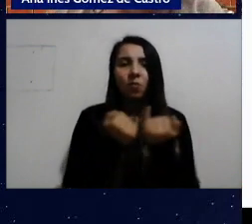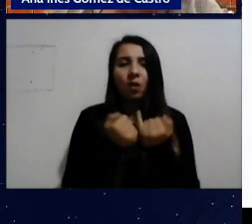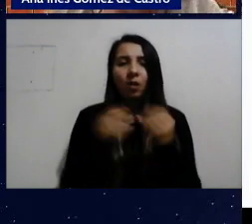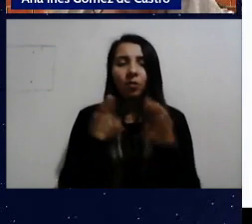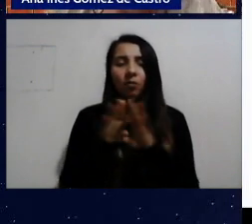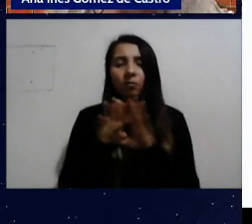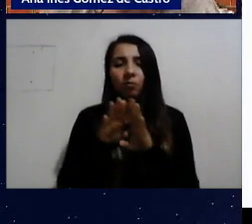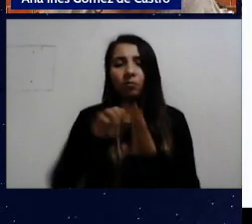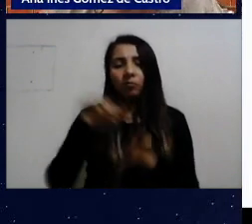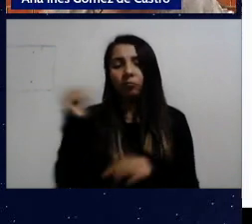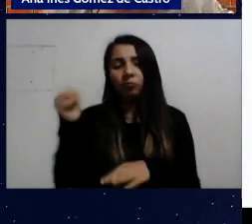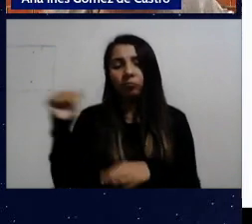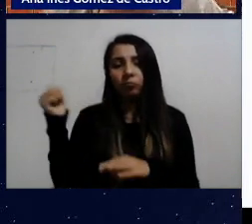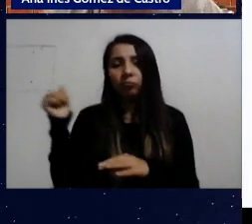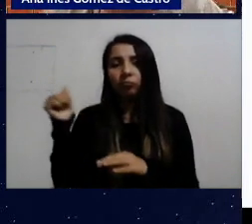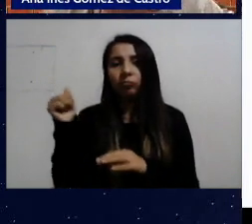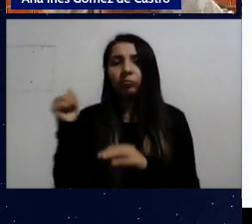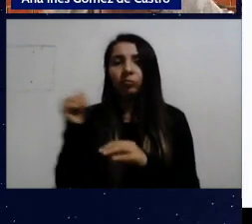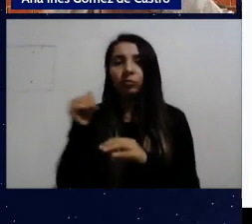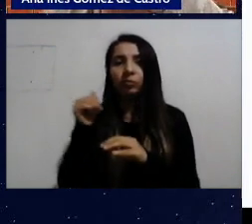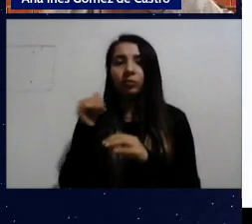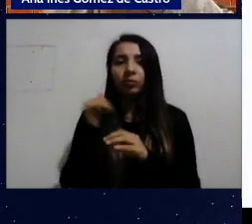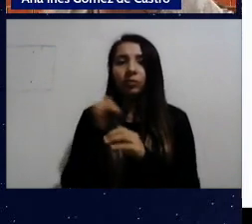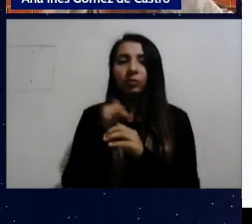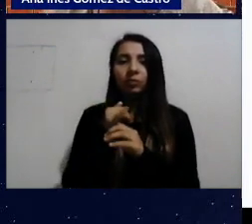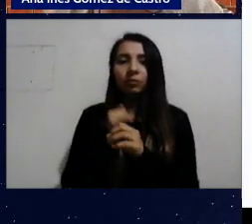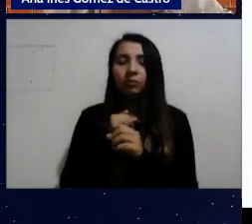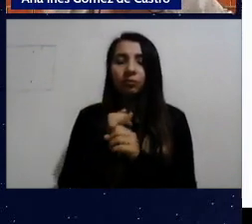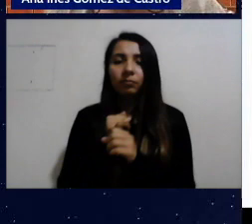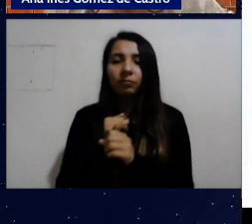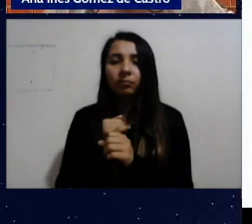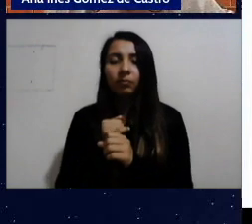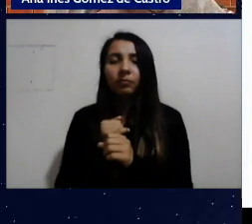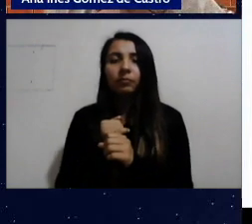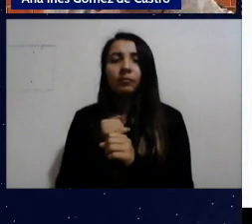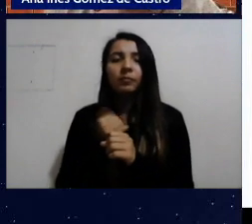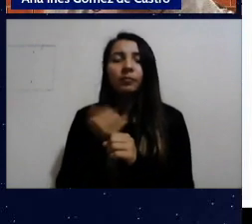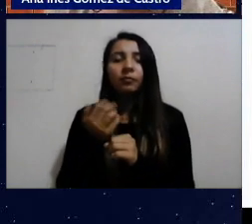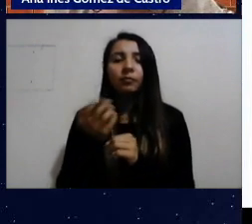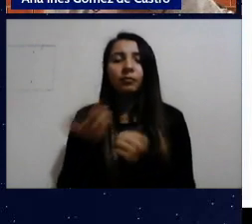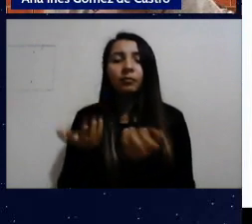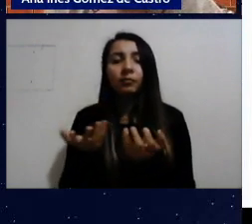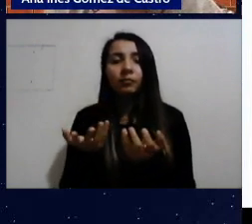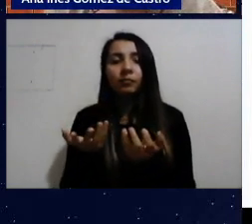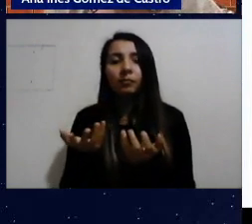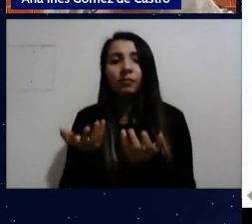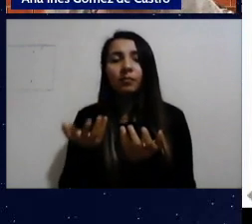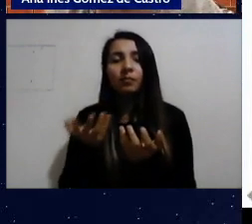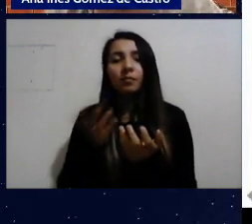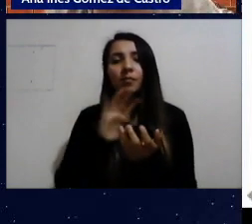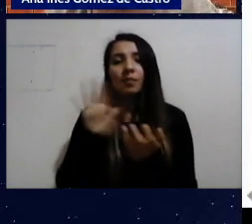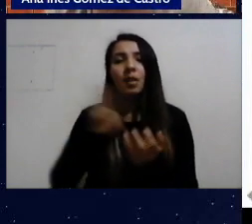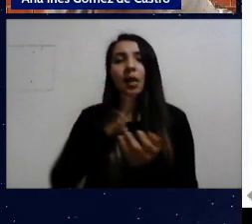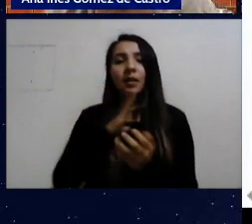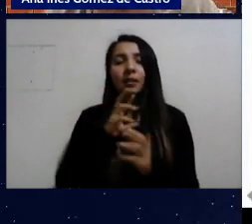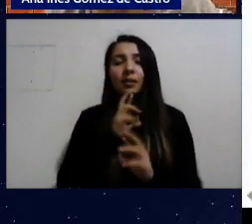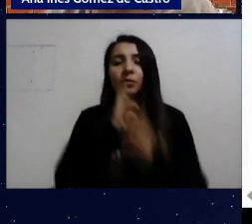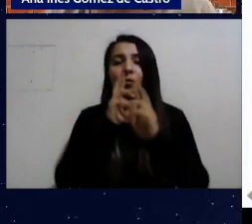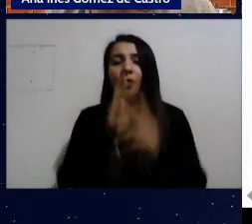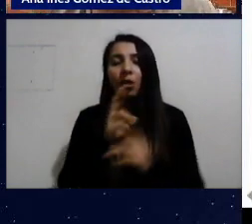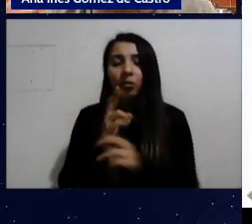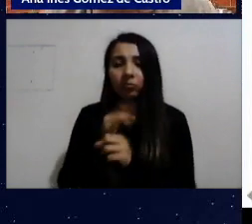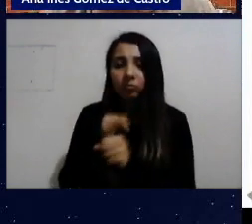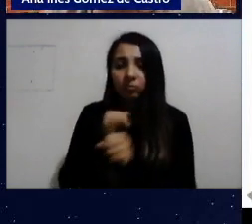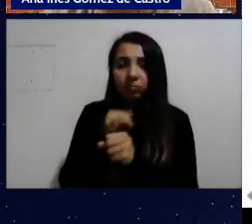lo que proponía Miller en sus experimentos. Y bueno, pues luego tenéis